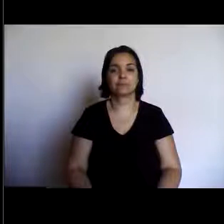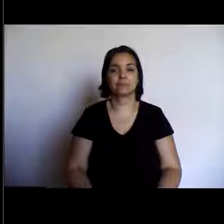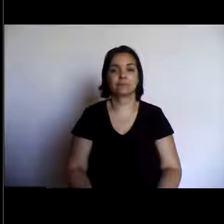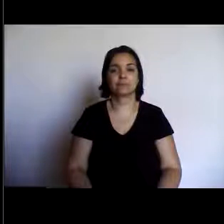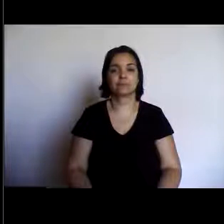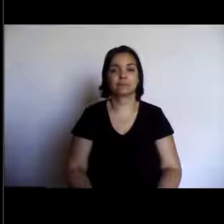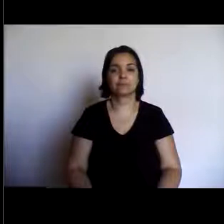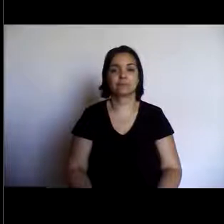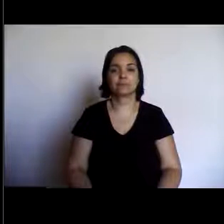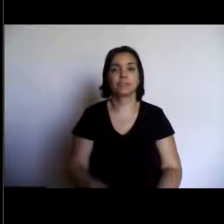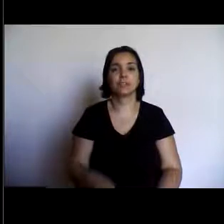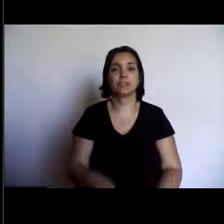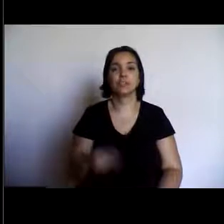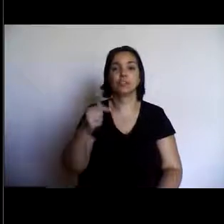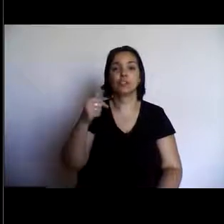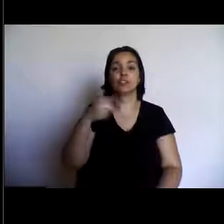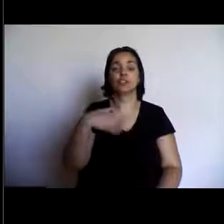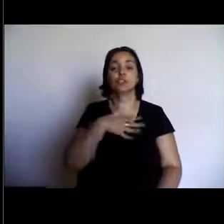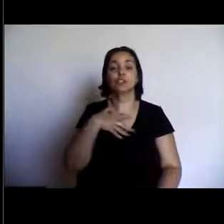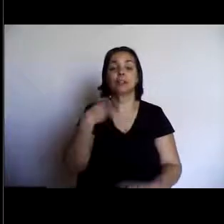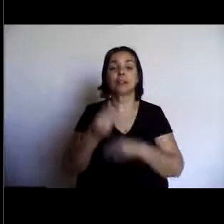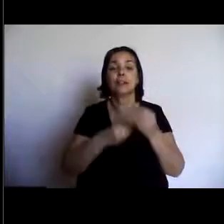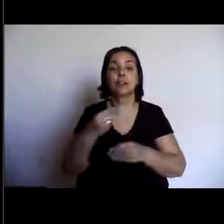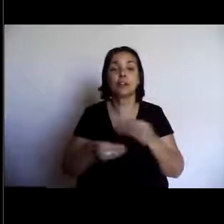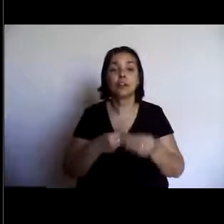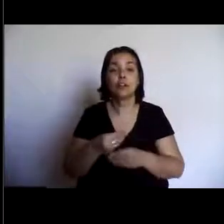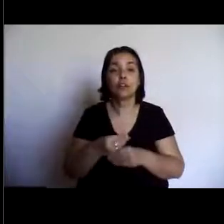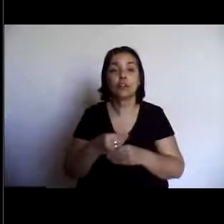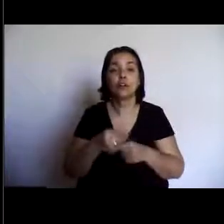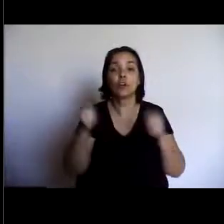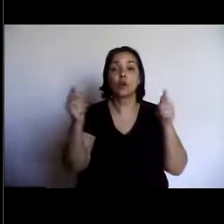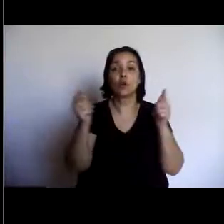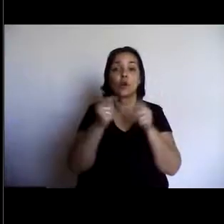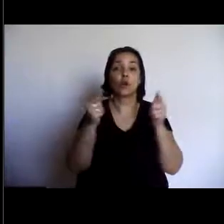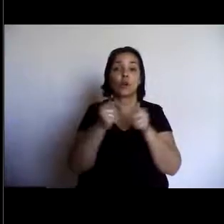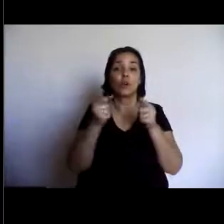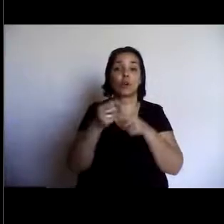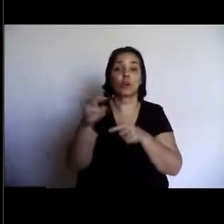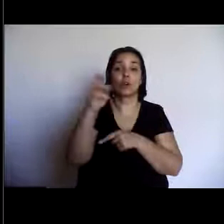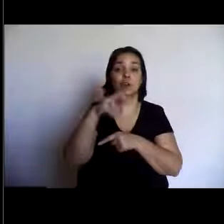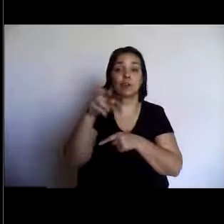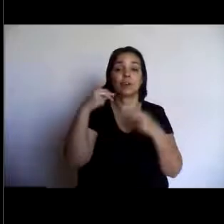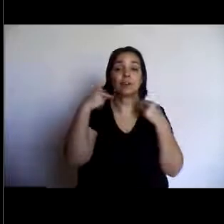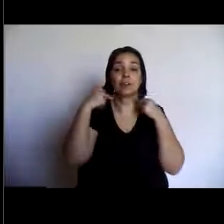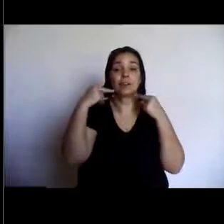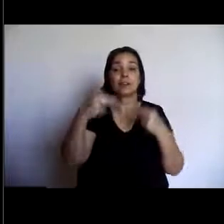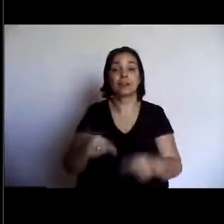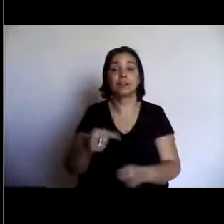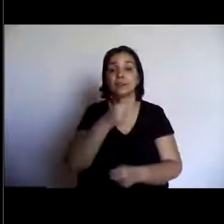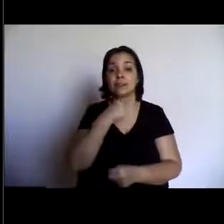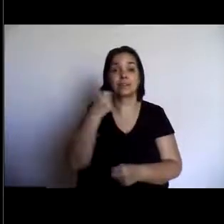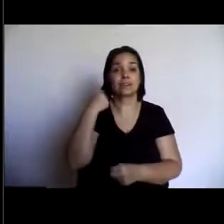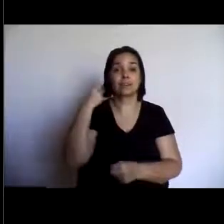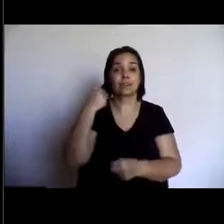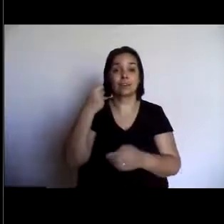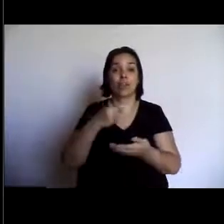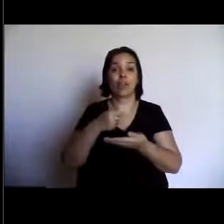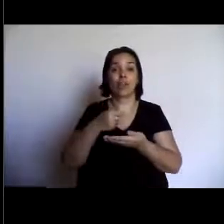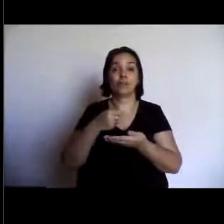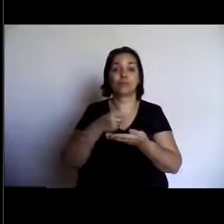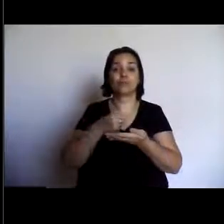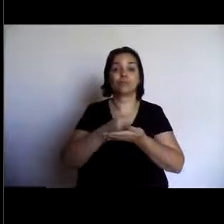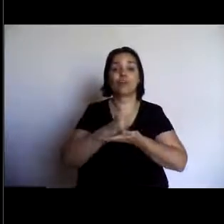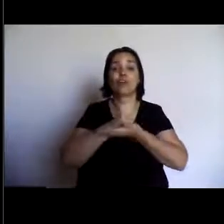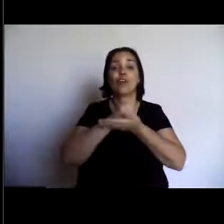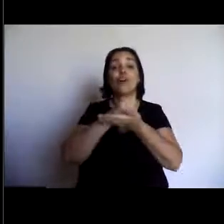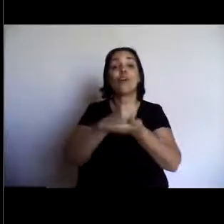Quería hacer un breve repaso a los 30 años que lleva la Diputación de Badajoz gestionando fondos europeos. Como este seminario versa